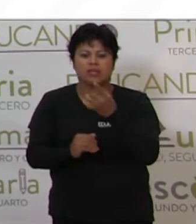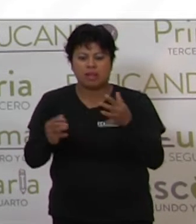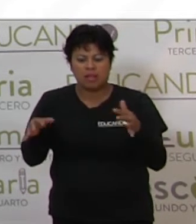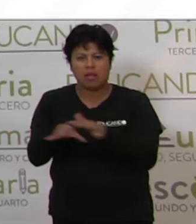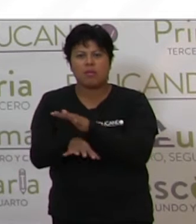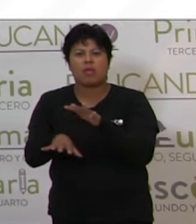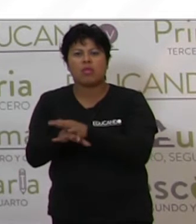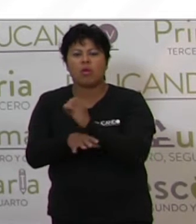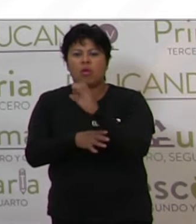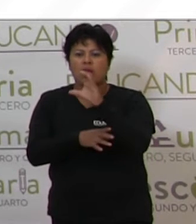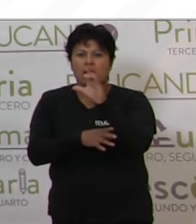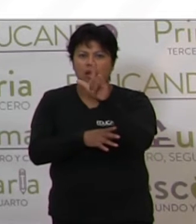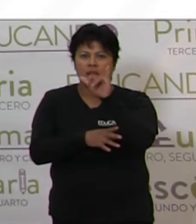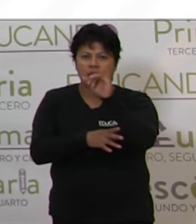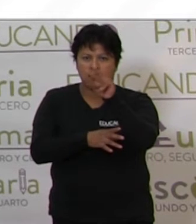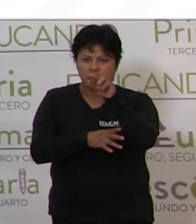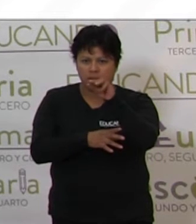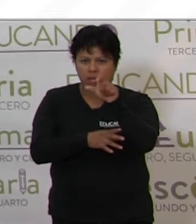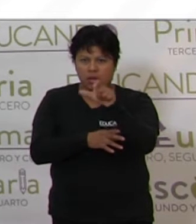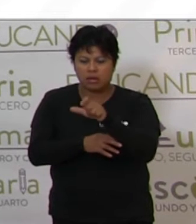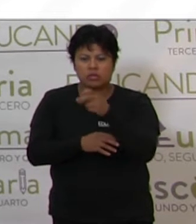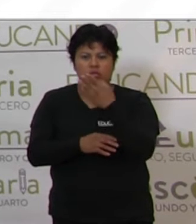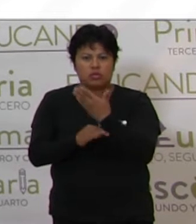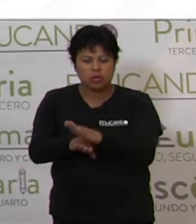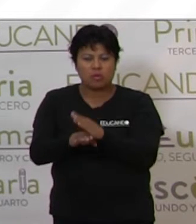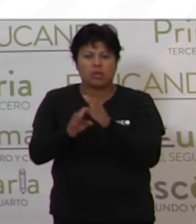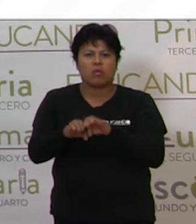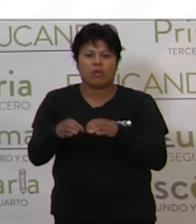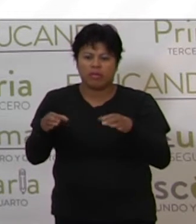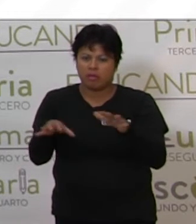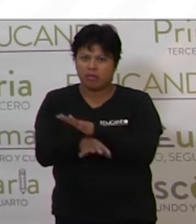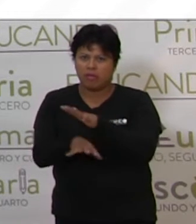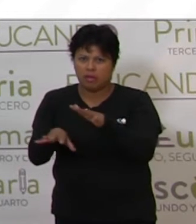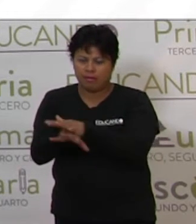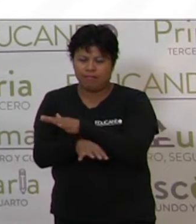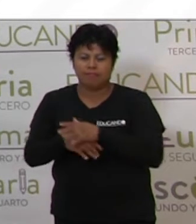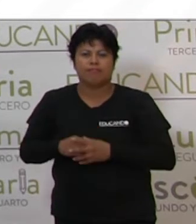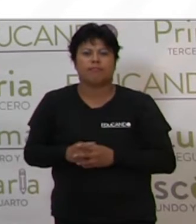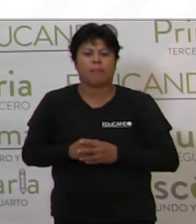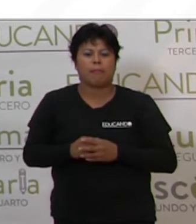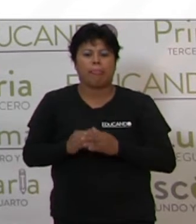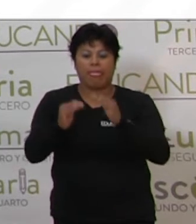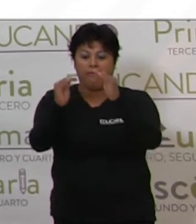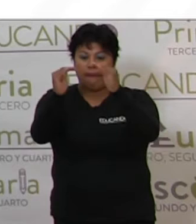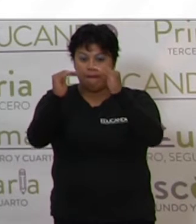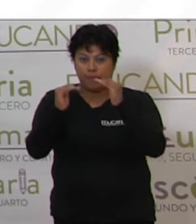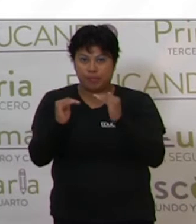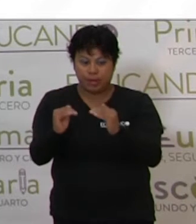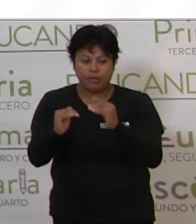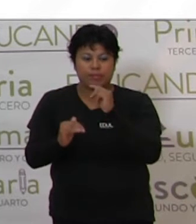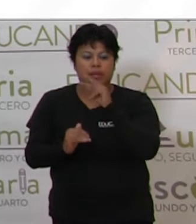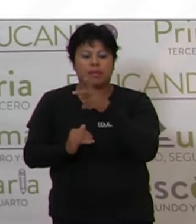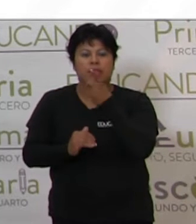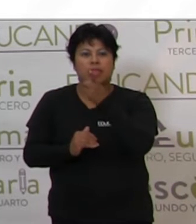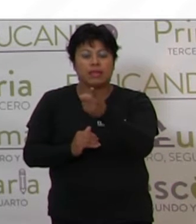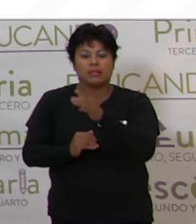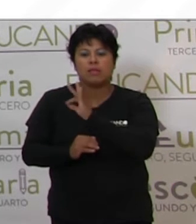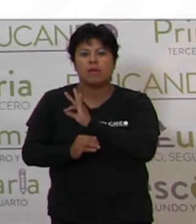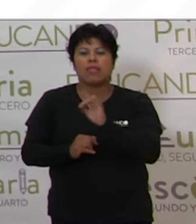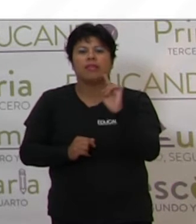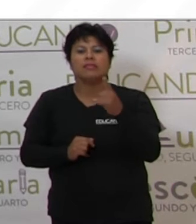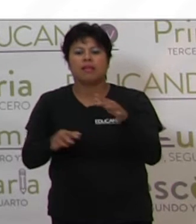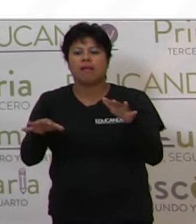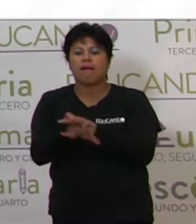o el clímax del cuento puede ser cambiado. Abajo también dice que pueden